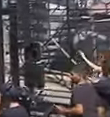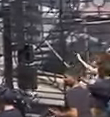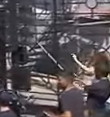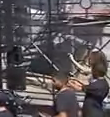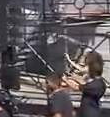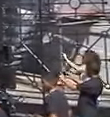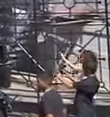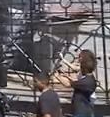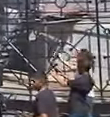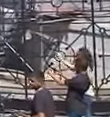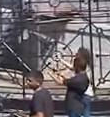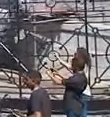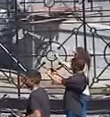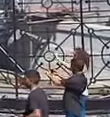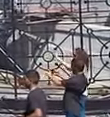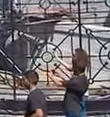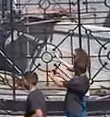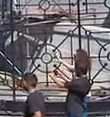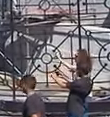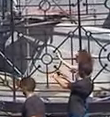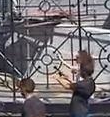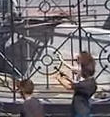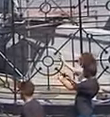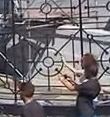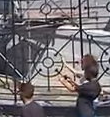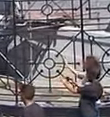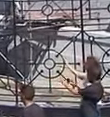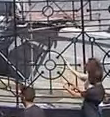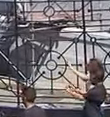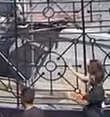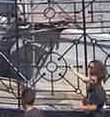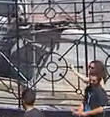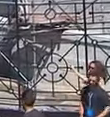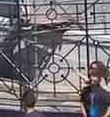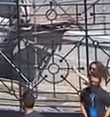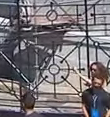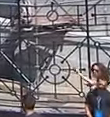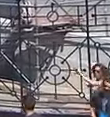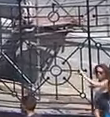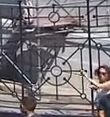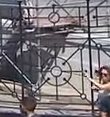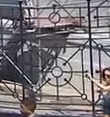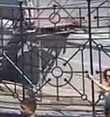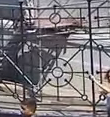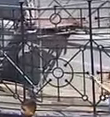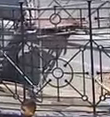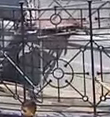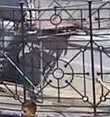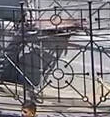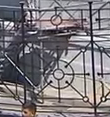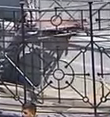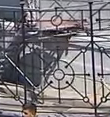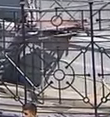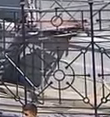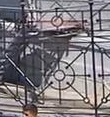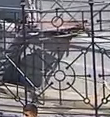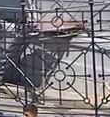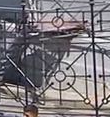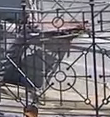Del Palacio del Congreso Nacional, el presidente de la República Argentina,